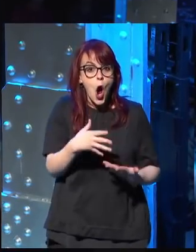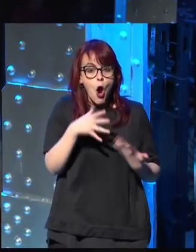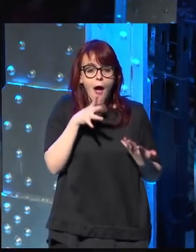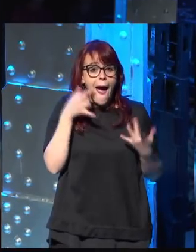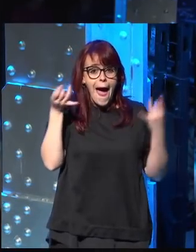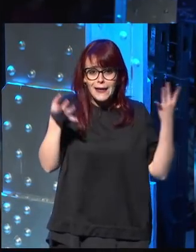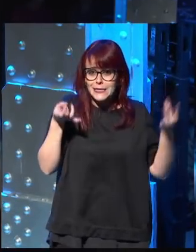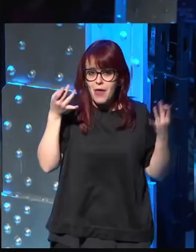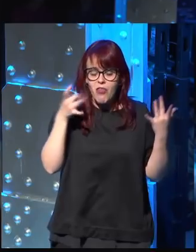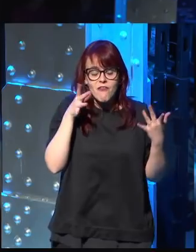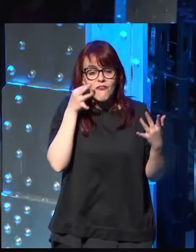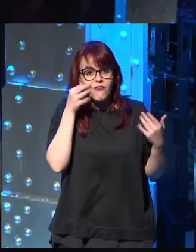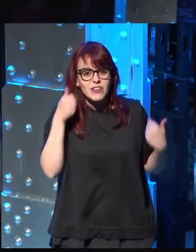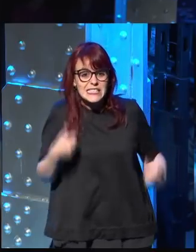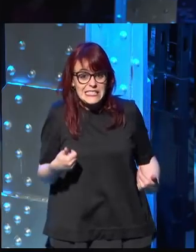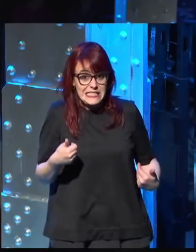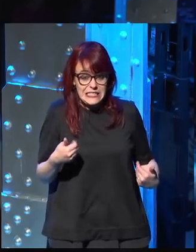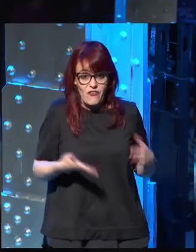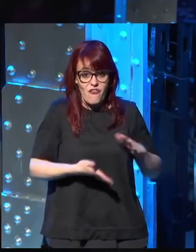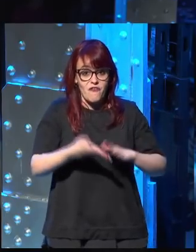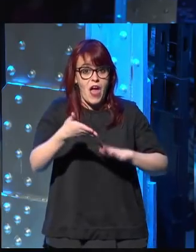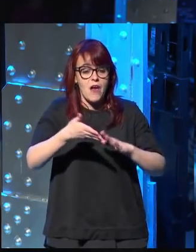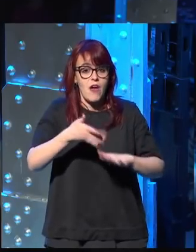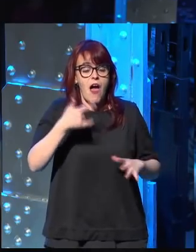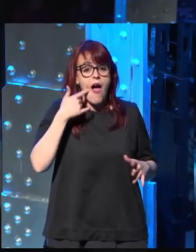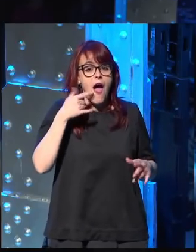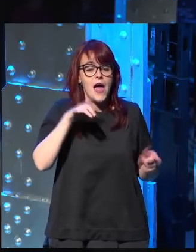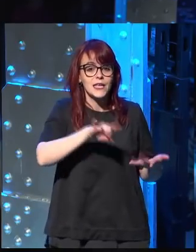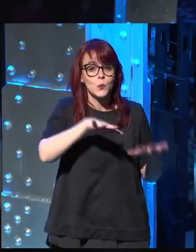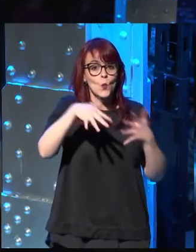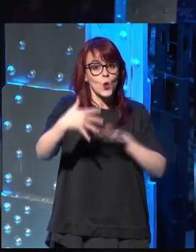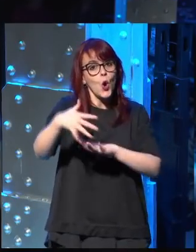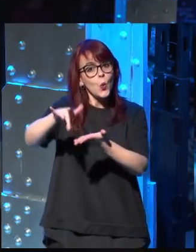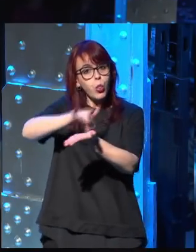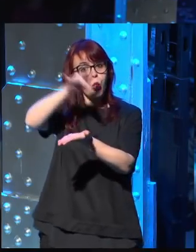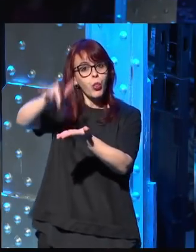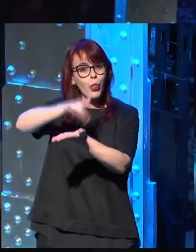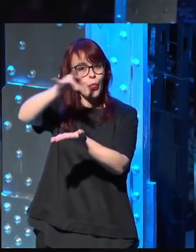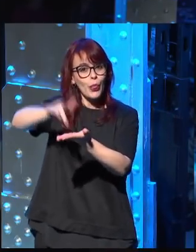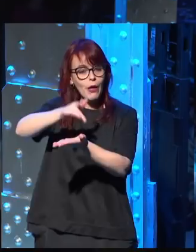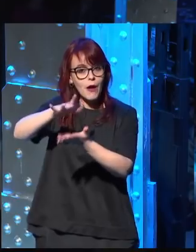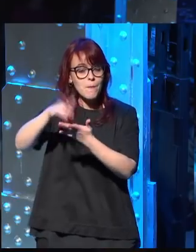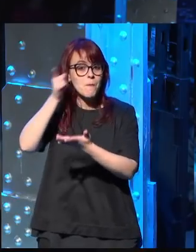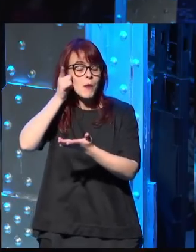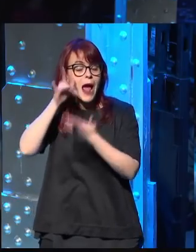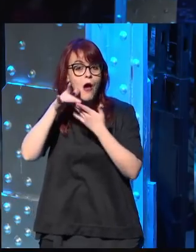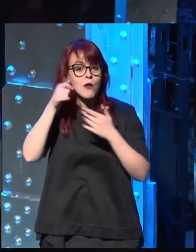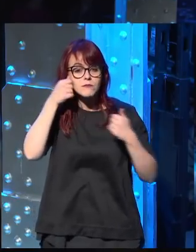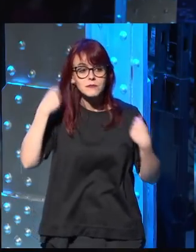nuestra actividad física va a quedar convertida en deslizar táctil sobre la pantalla, el ser humano, mira, por